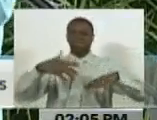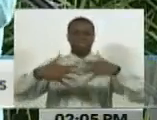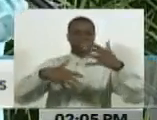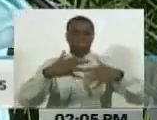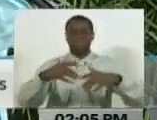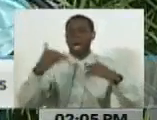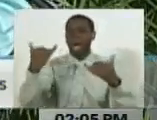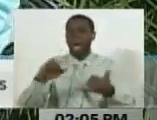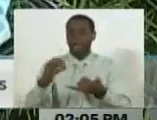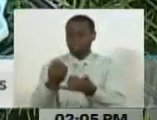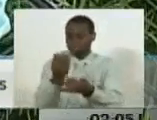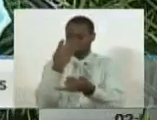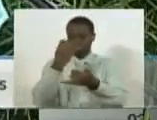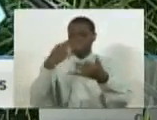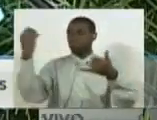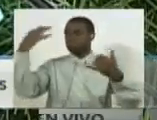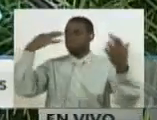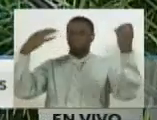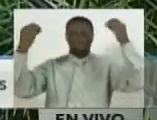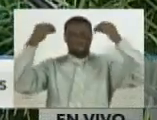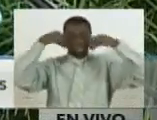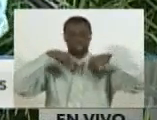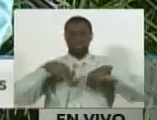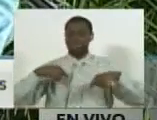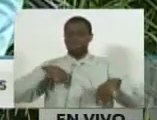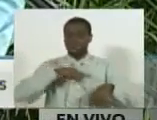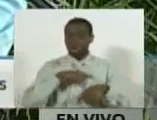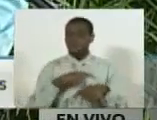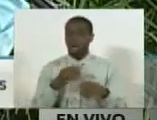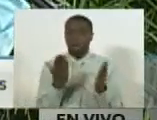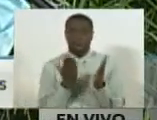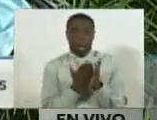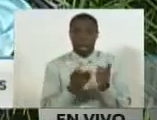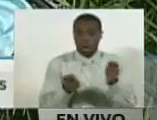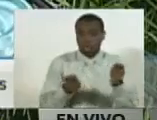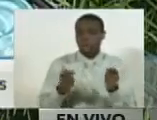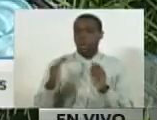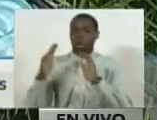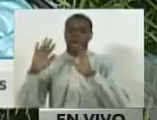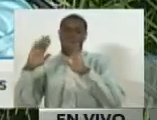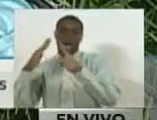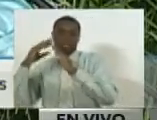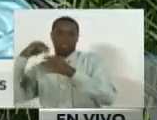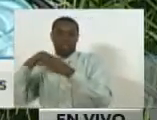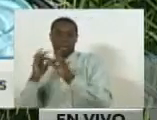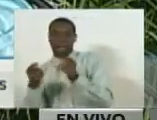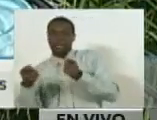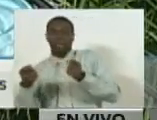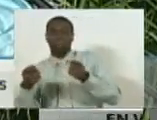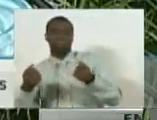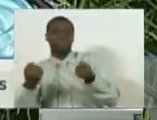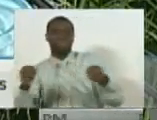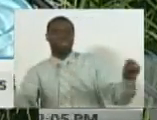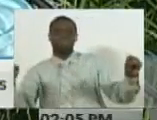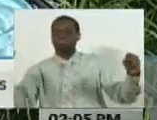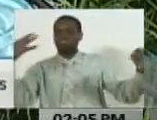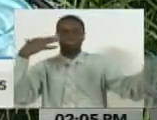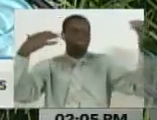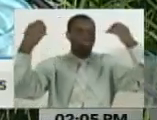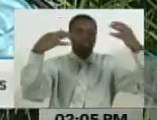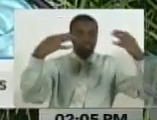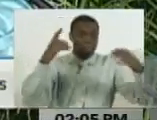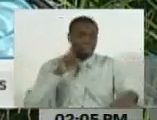mil formas de llegar que no las controlamos ni en la escuela ni en el hogar. O miento,